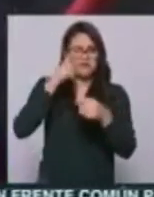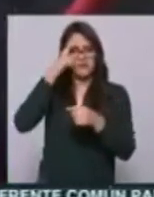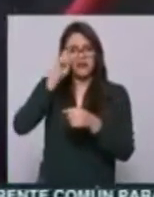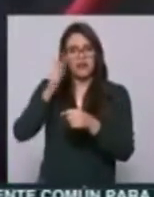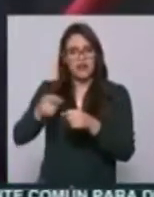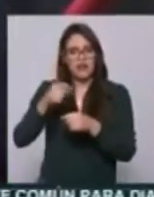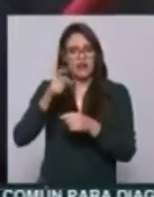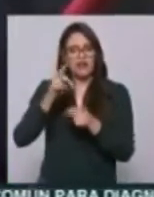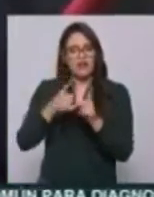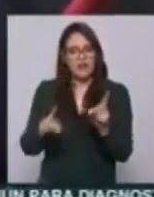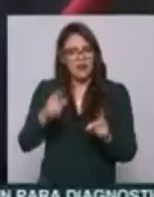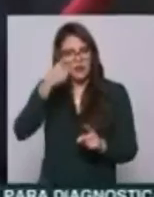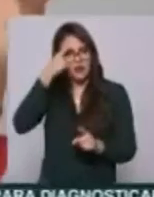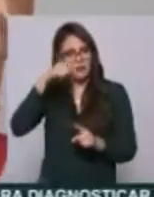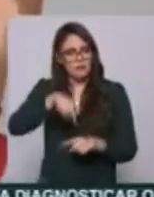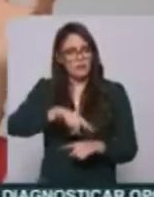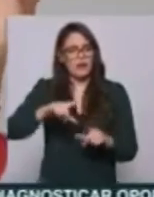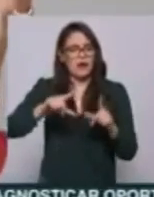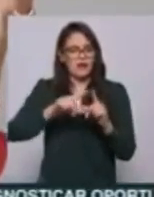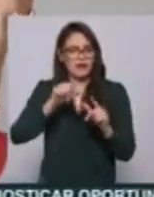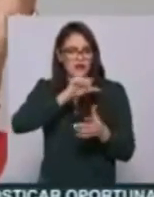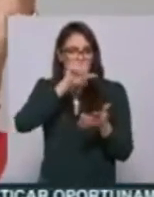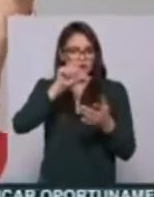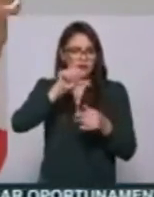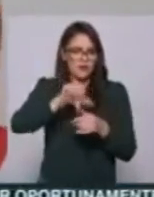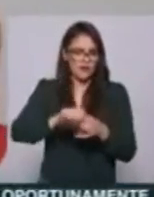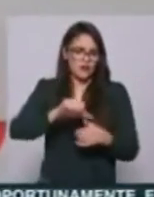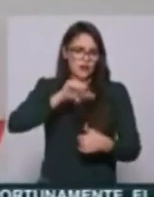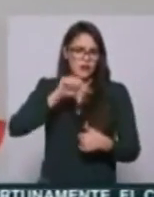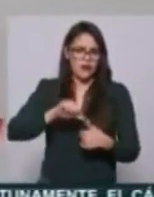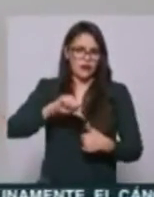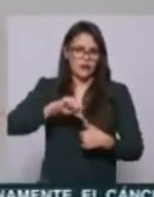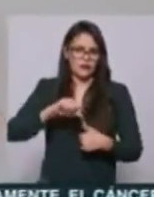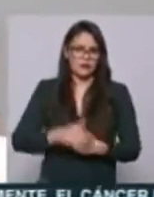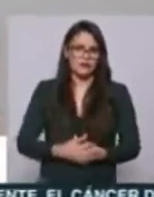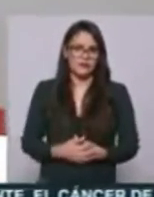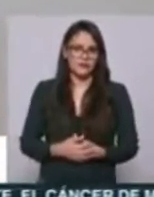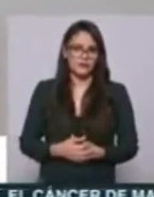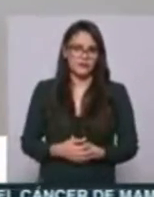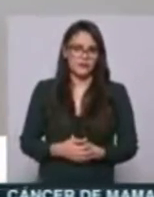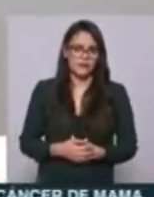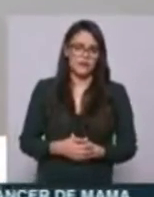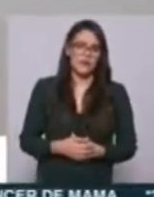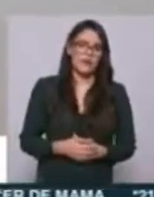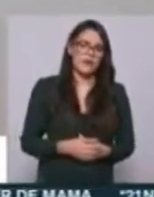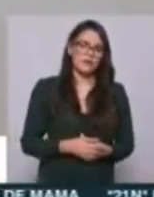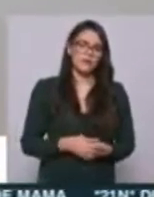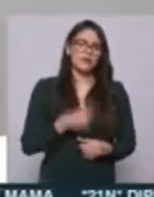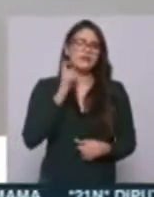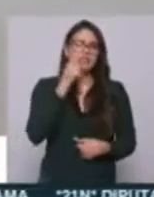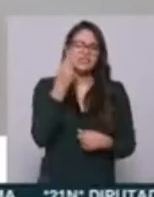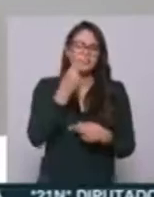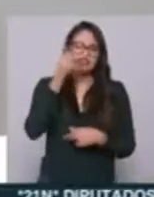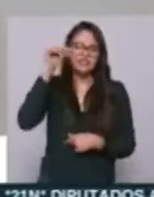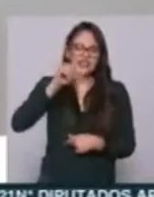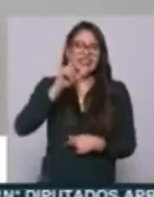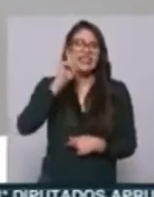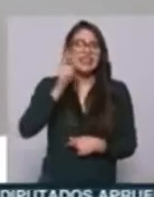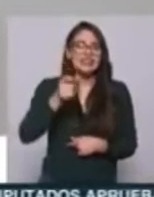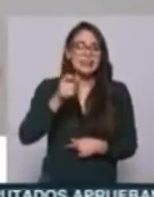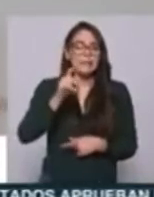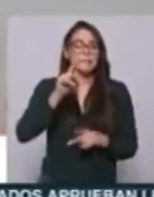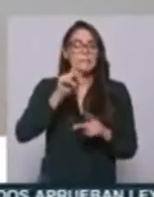del Triángulo Norte de Centroamérica. Lo que el Programa de Desarrollo Integral hoy necesita es